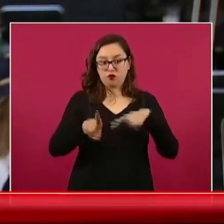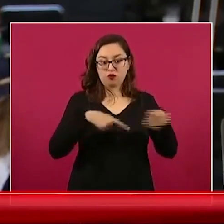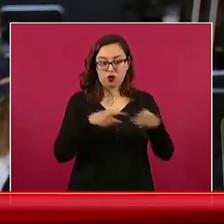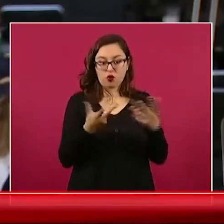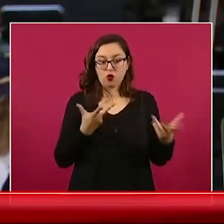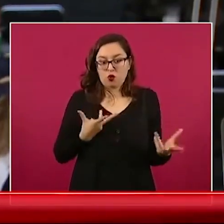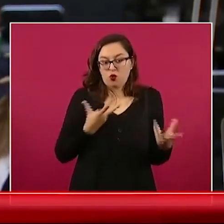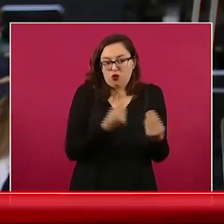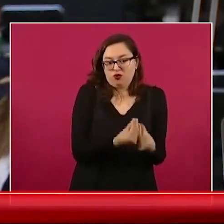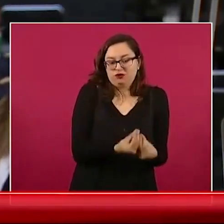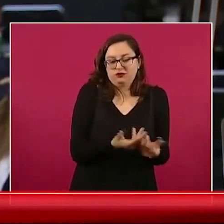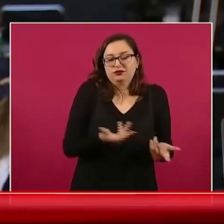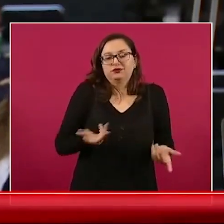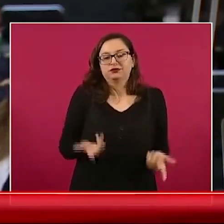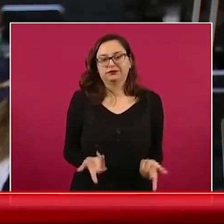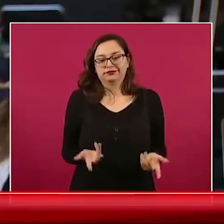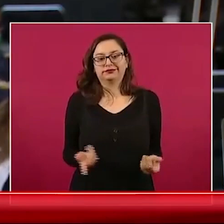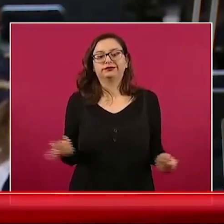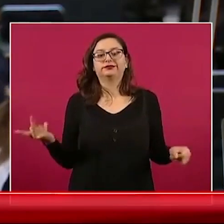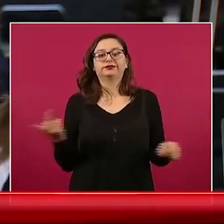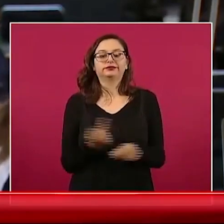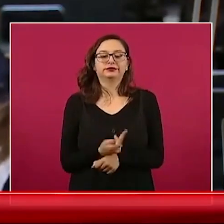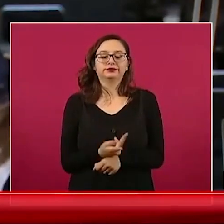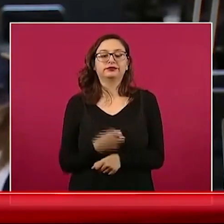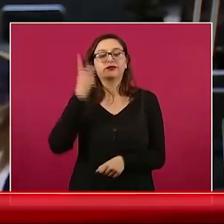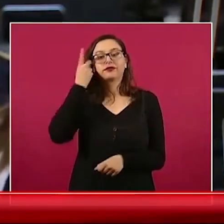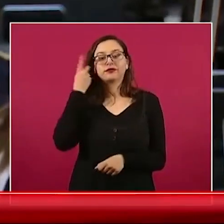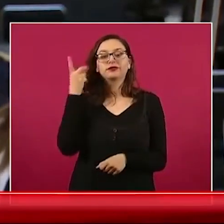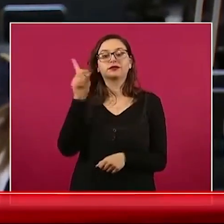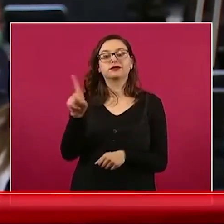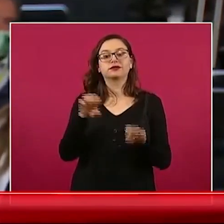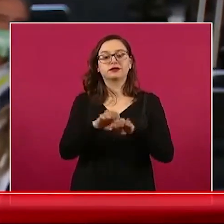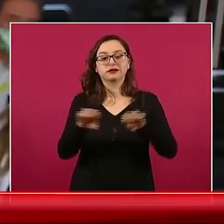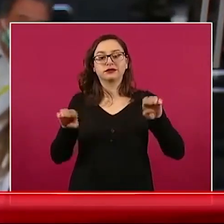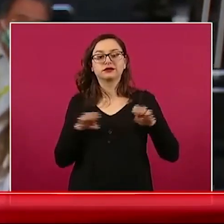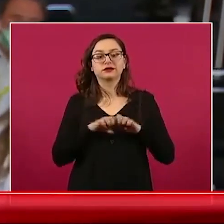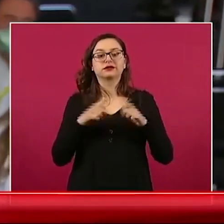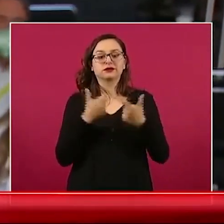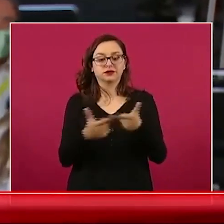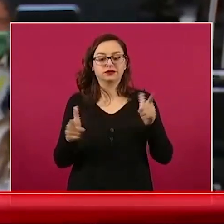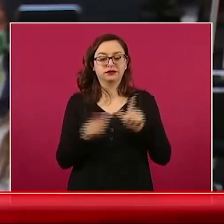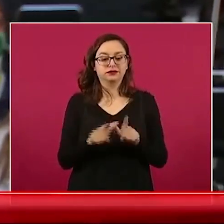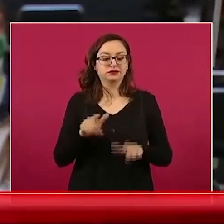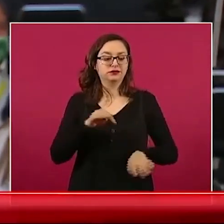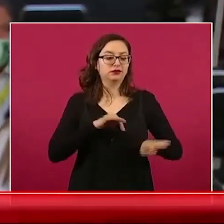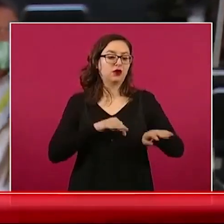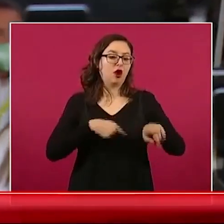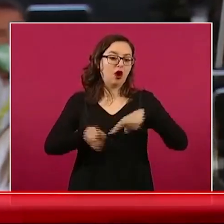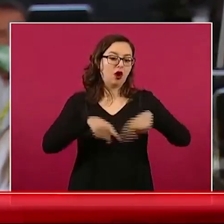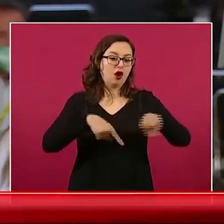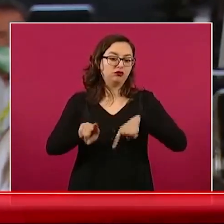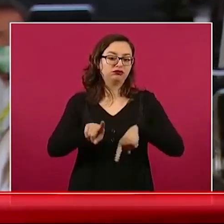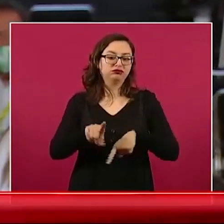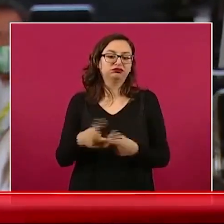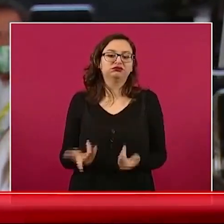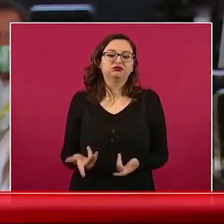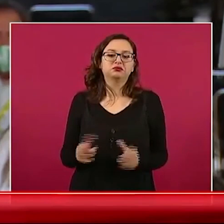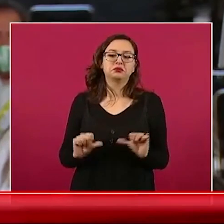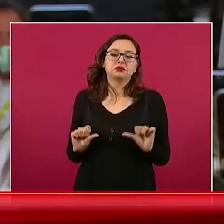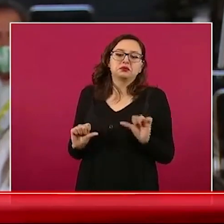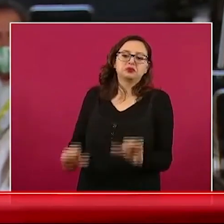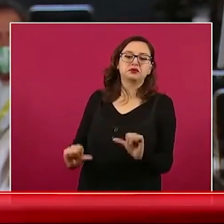estos dueños de los equipos, pues muy queridos y pues casi casi impunes, intocables, porque pues bueno,